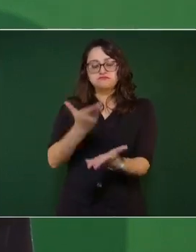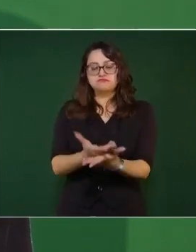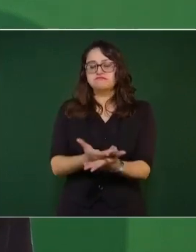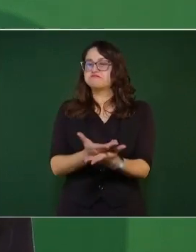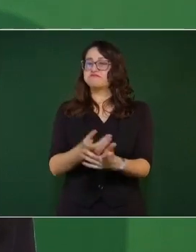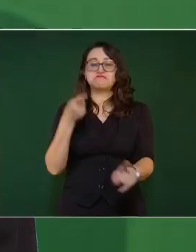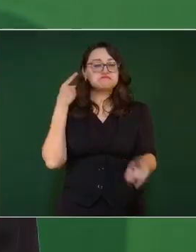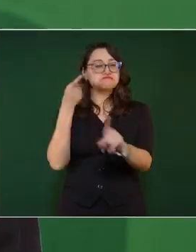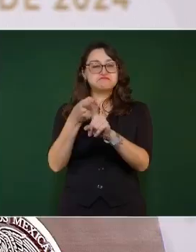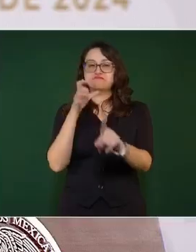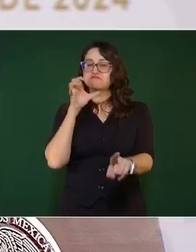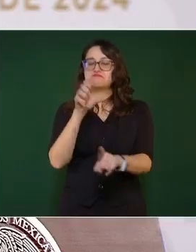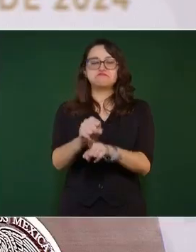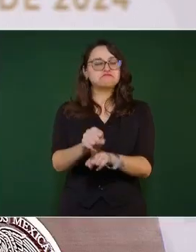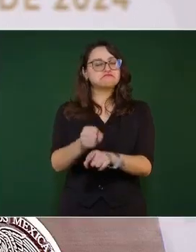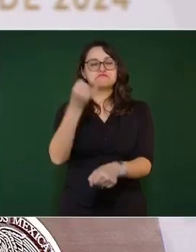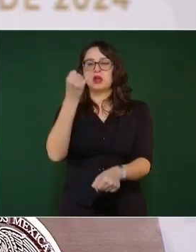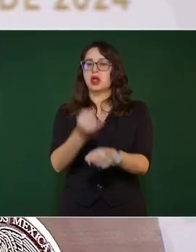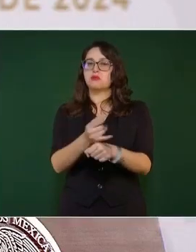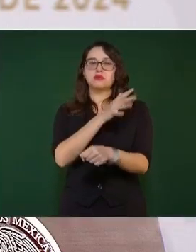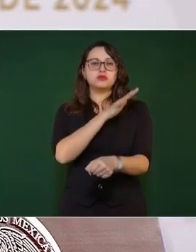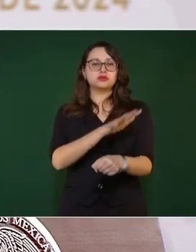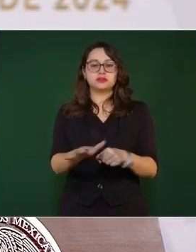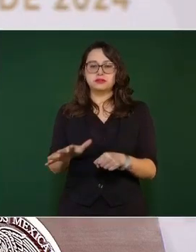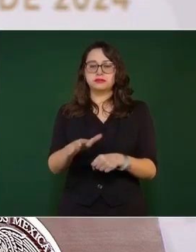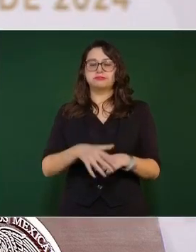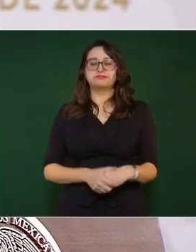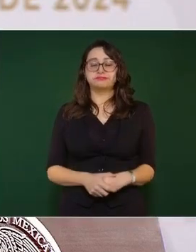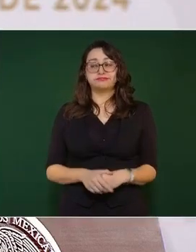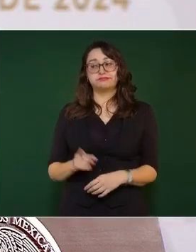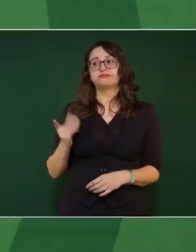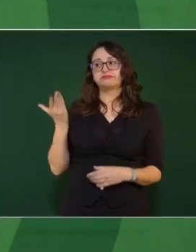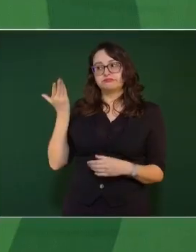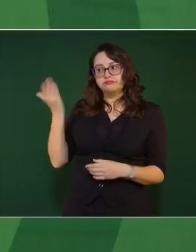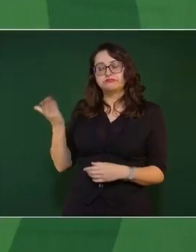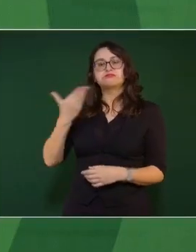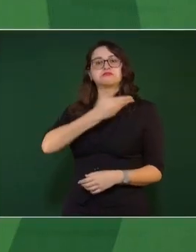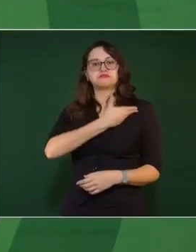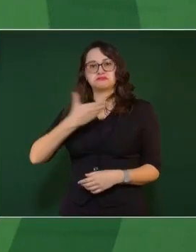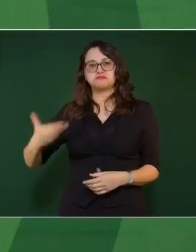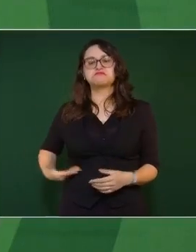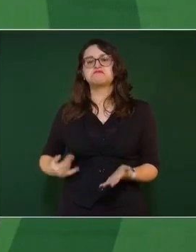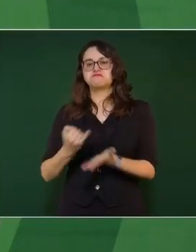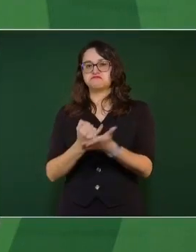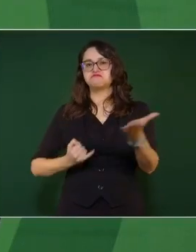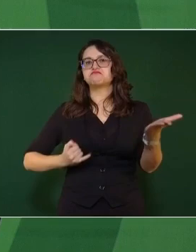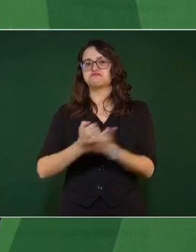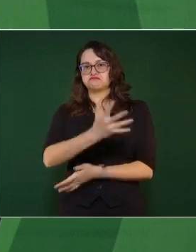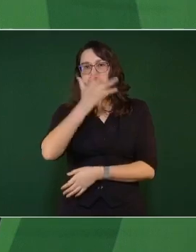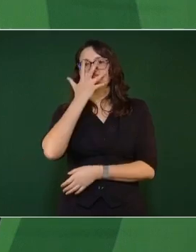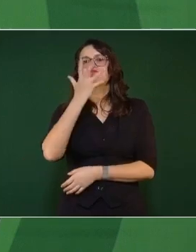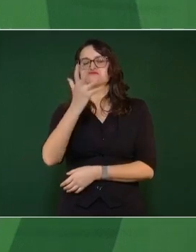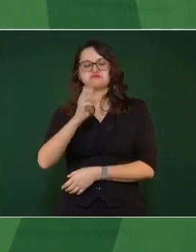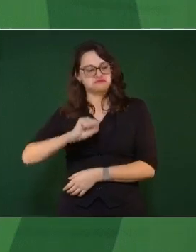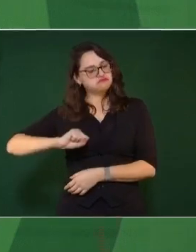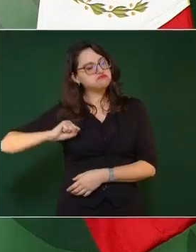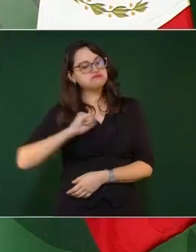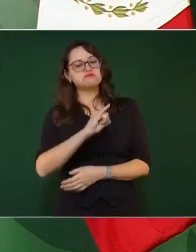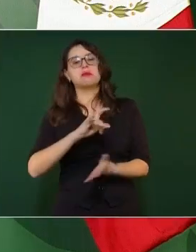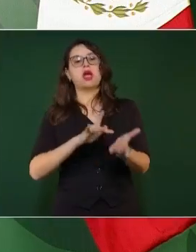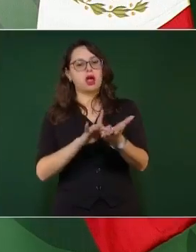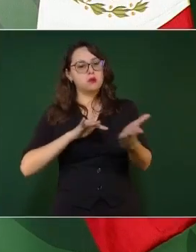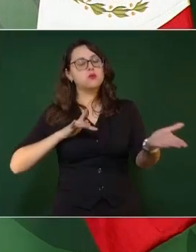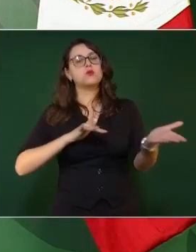no hubiera sido posible sin el respaldo decidido, categórico, generoso del señor presidente de la